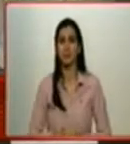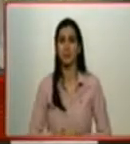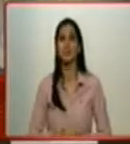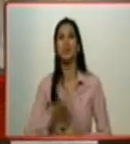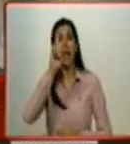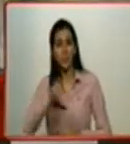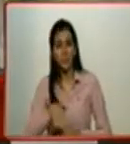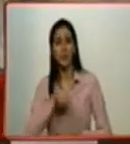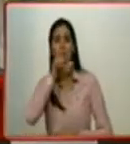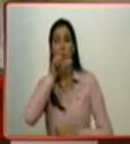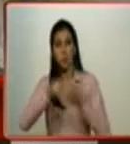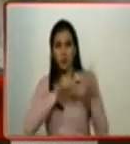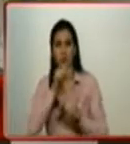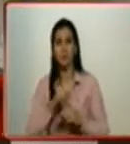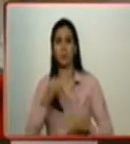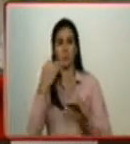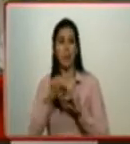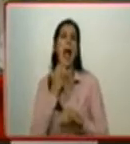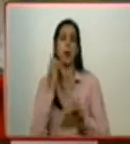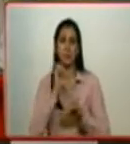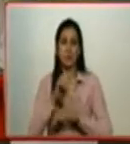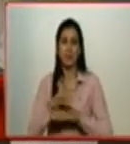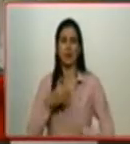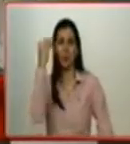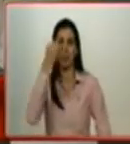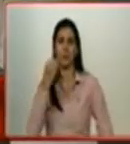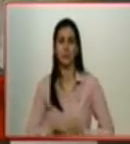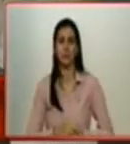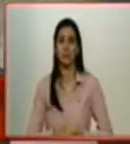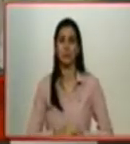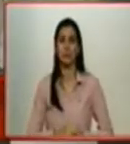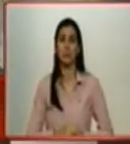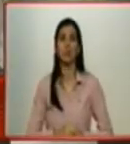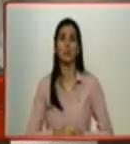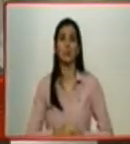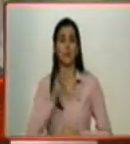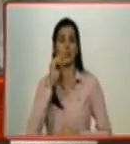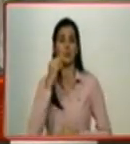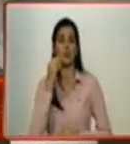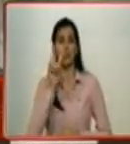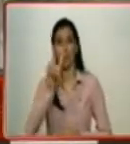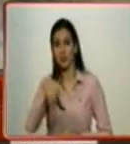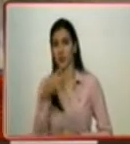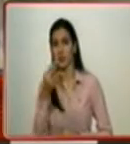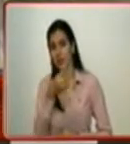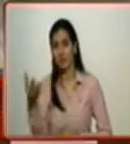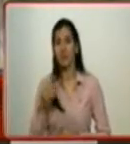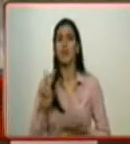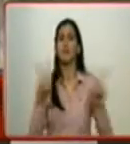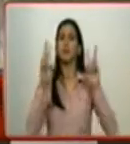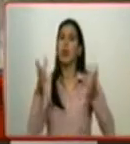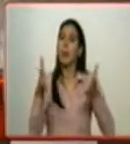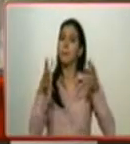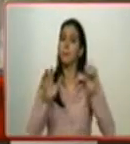www.btv.gov.be. También nos pueden escribir a través de nuestra cuenta en Twitter, @btvcanal8. Se han posicionado las etiquetas Victoria de la Patria